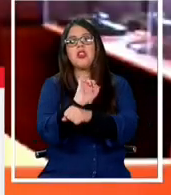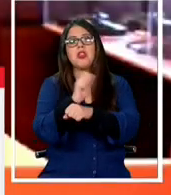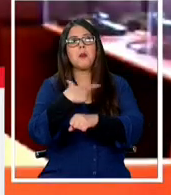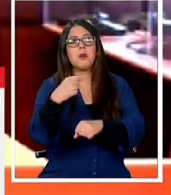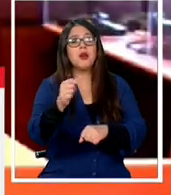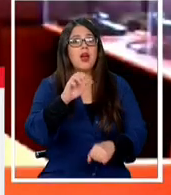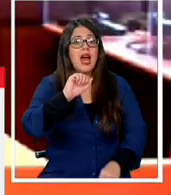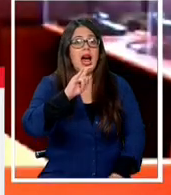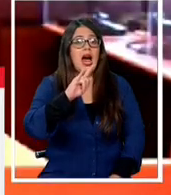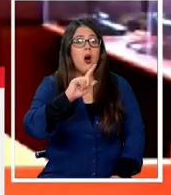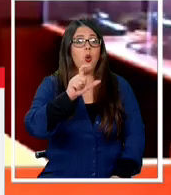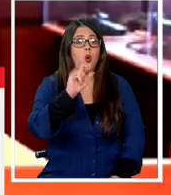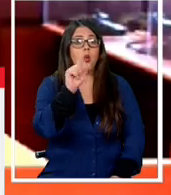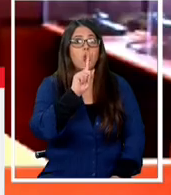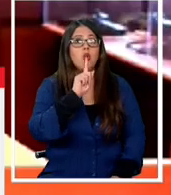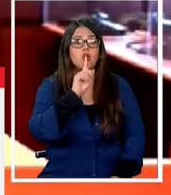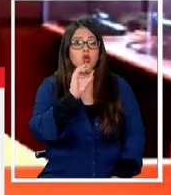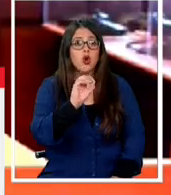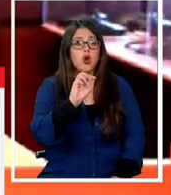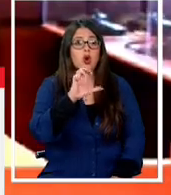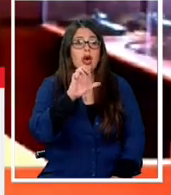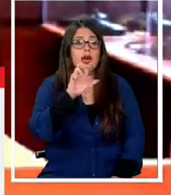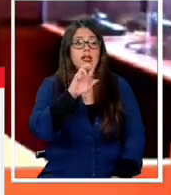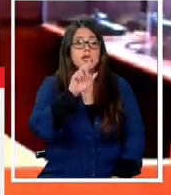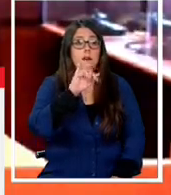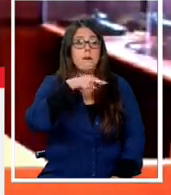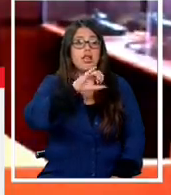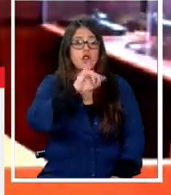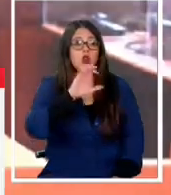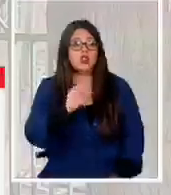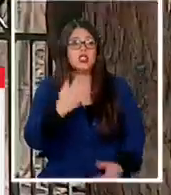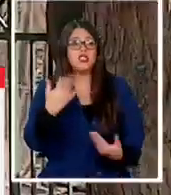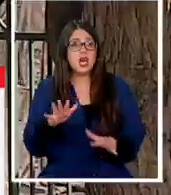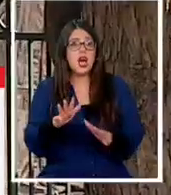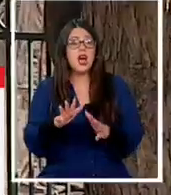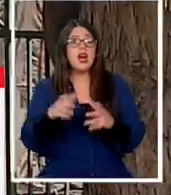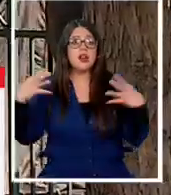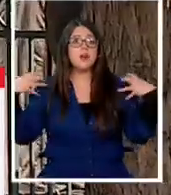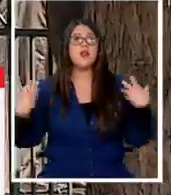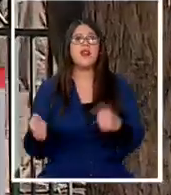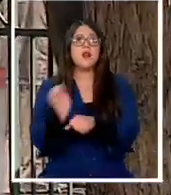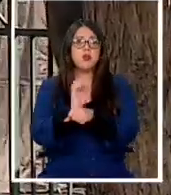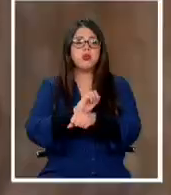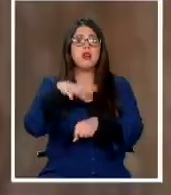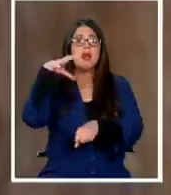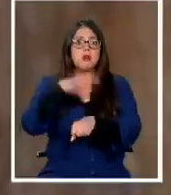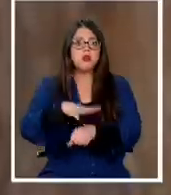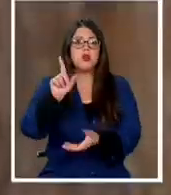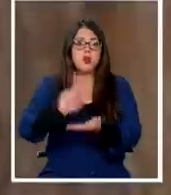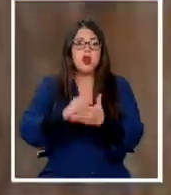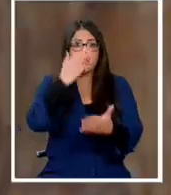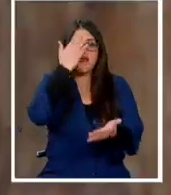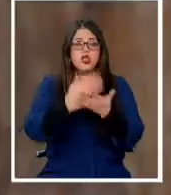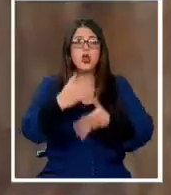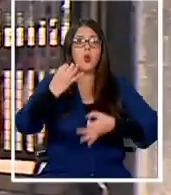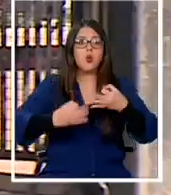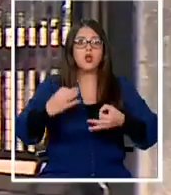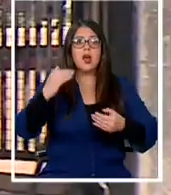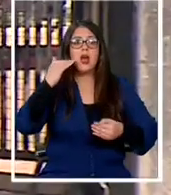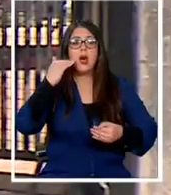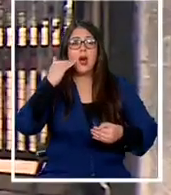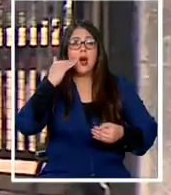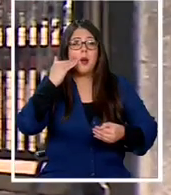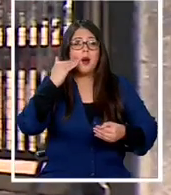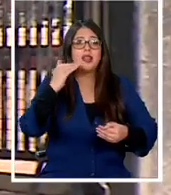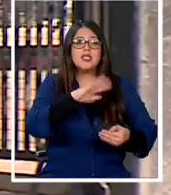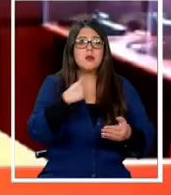Augusto Espinosa Lagos es el conductor de la camioneta. Fue detenido en el mismo lugar del accidente. Enfrentó a la justicia por cuasi delito